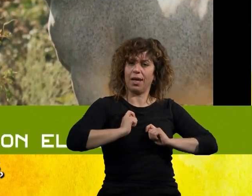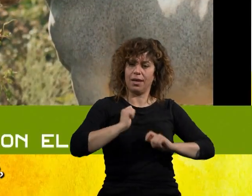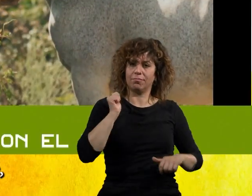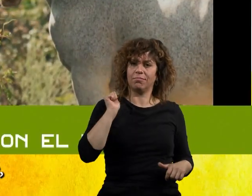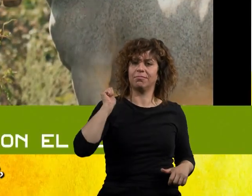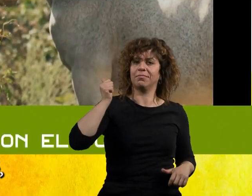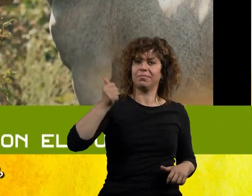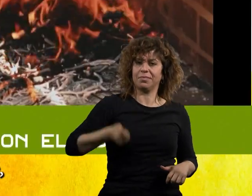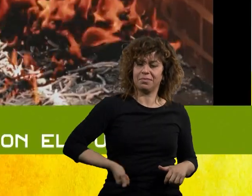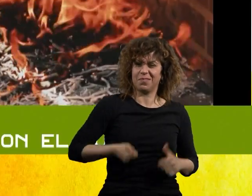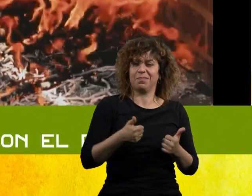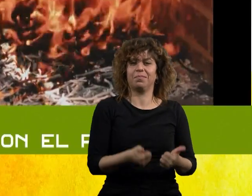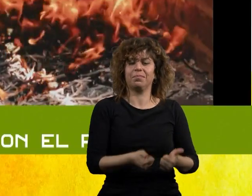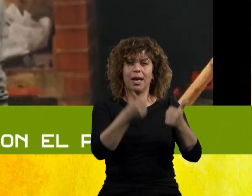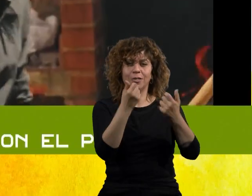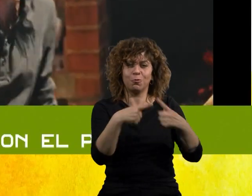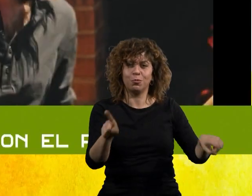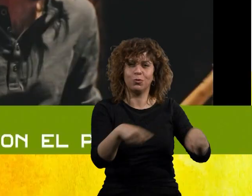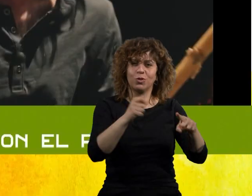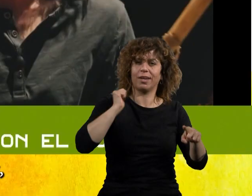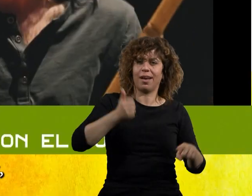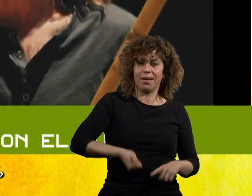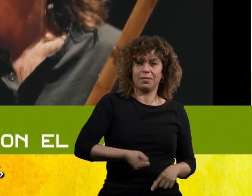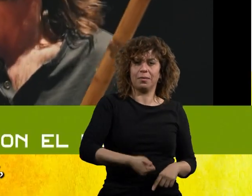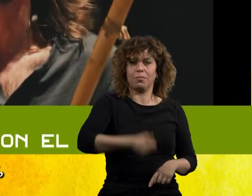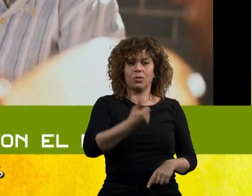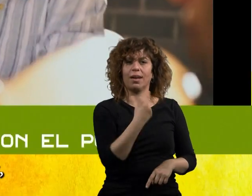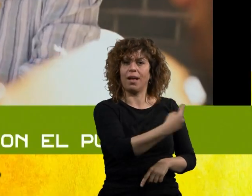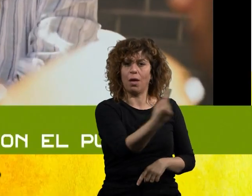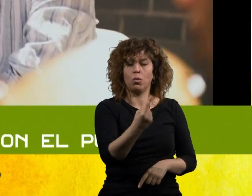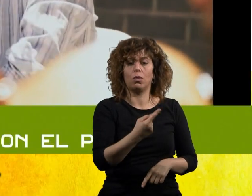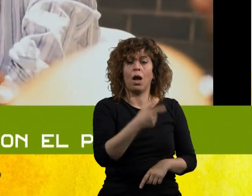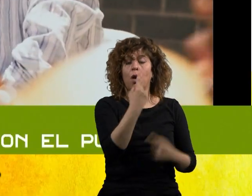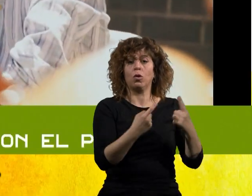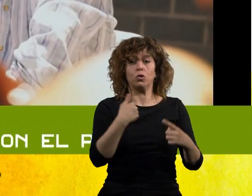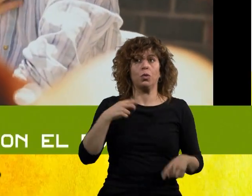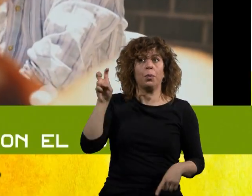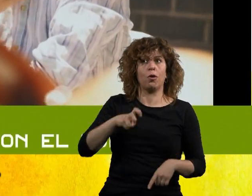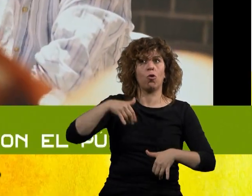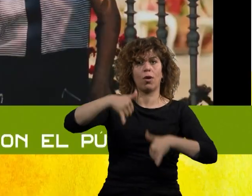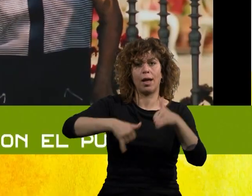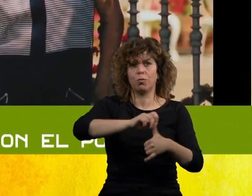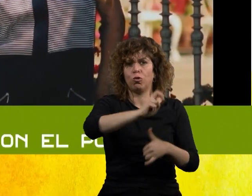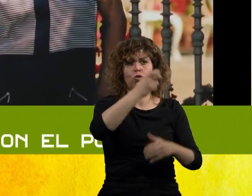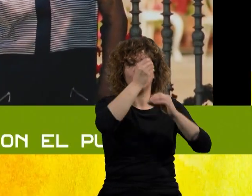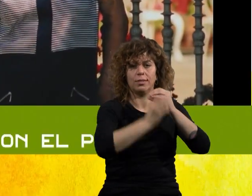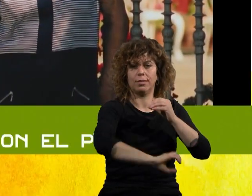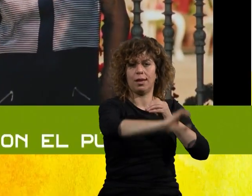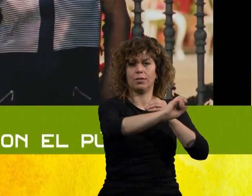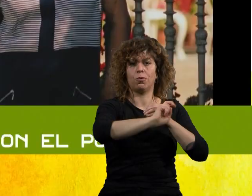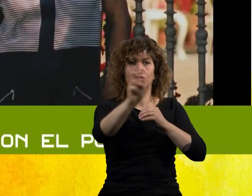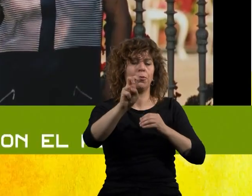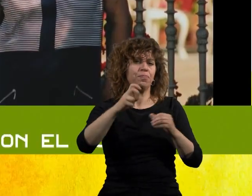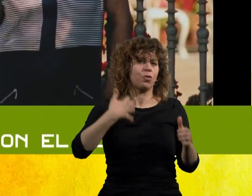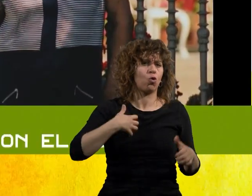esa, no sé, esa música, ¿no? Cada uno, yo qué sé, tenemos gente que viene del jazz, yo vengo del rap de toda la vida, otra gente que viene más del rock